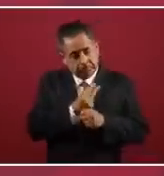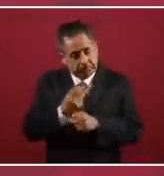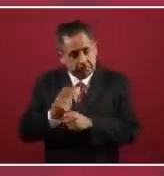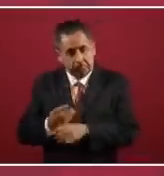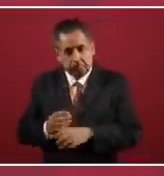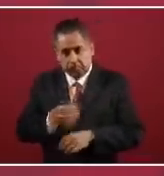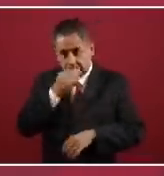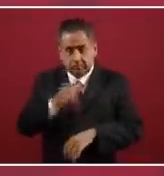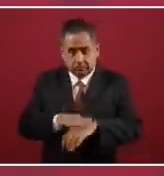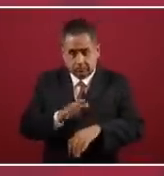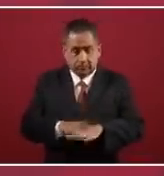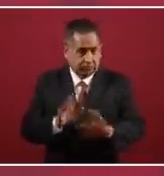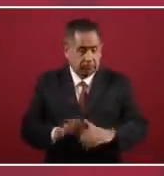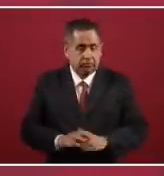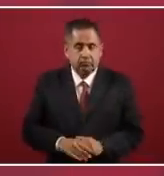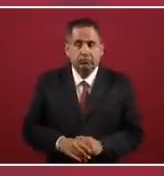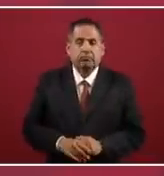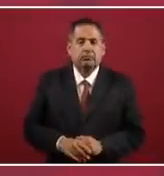se los adelanto.